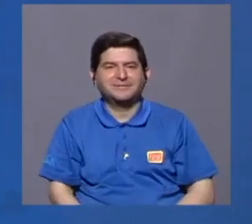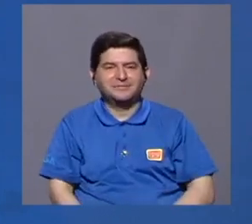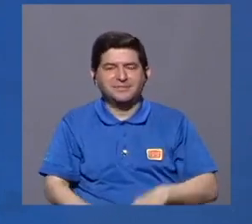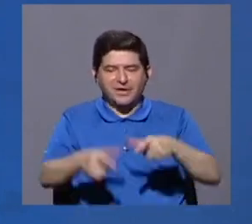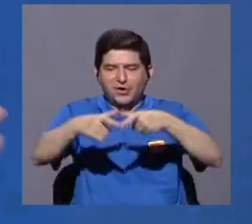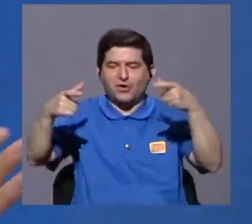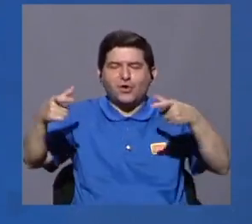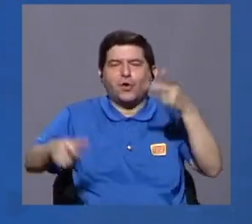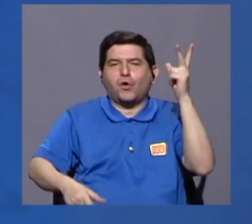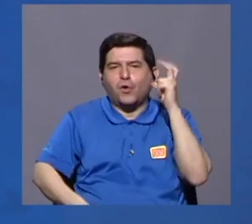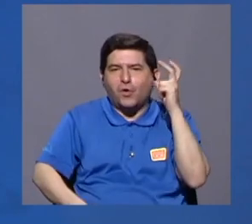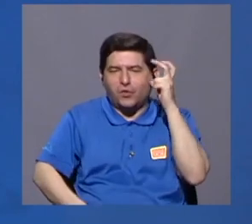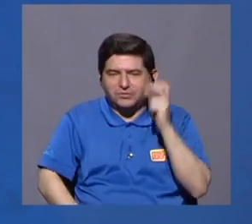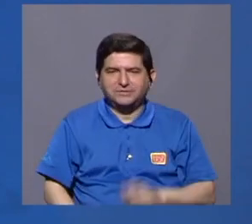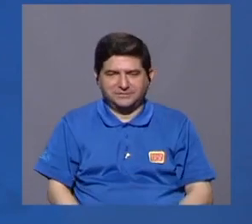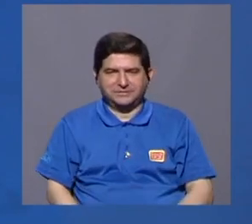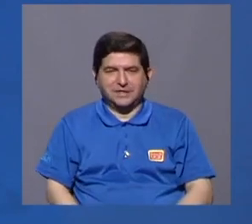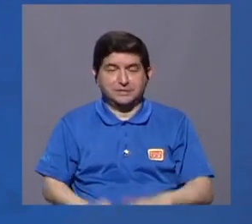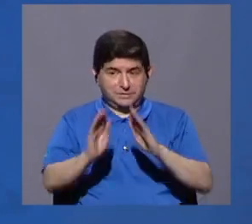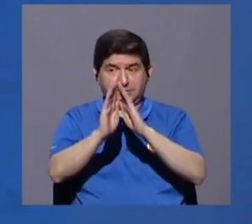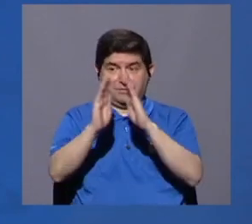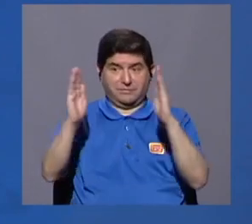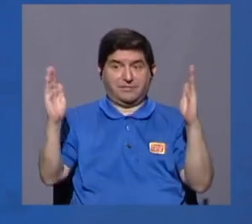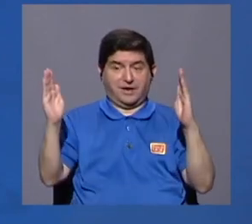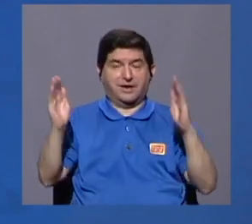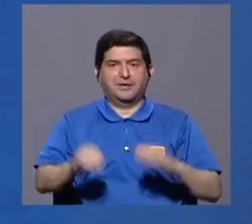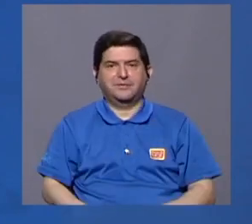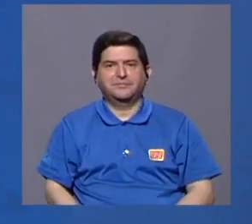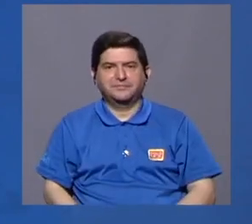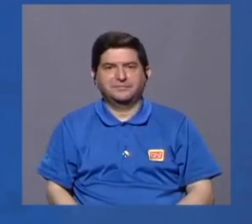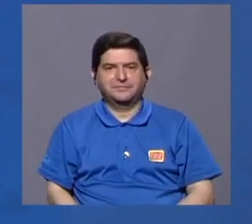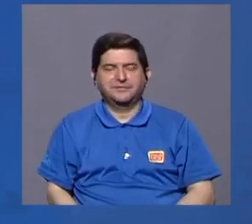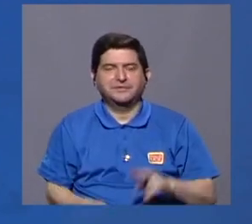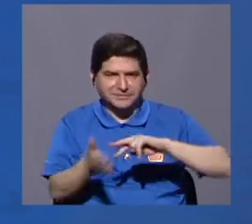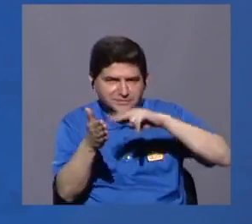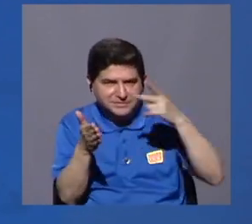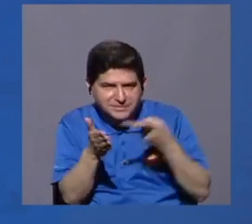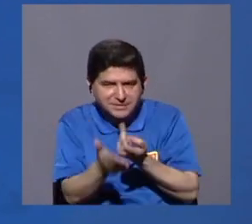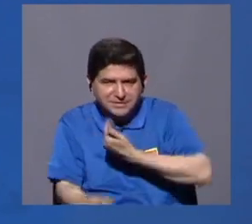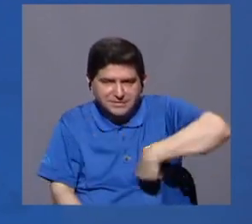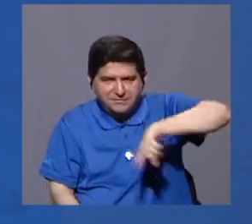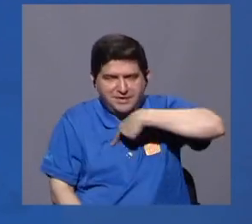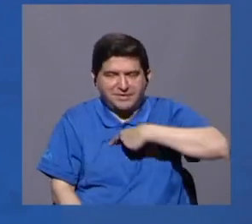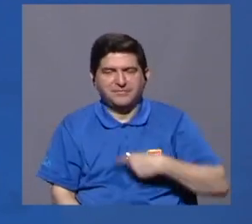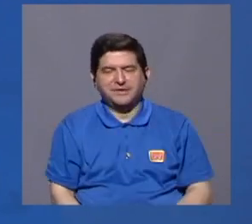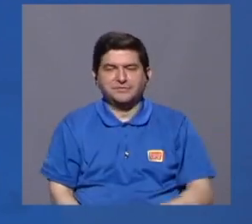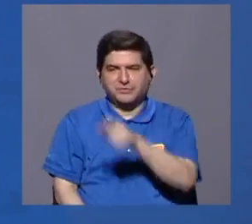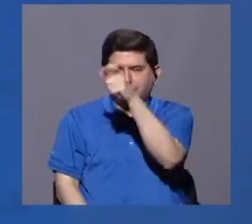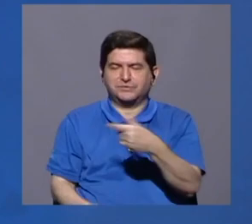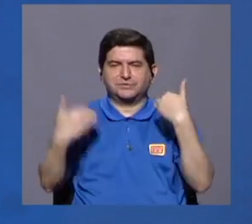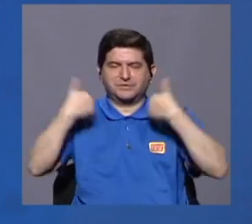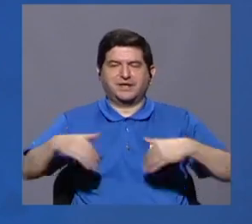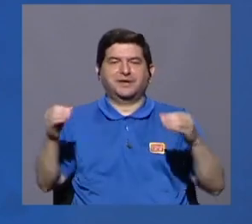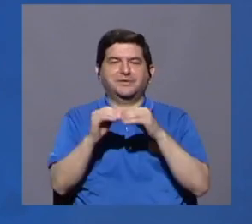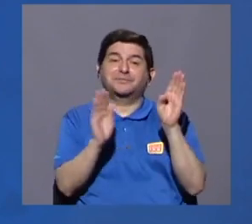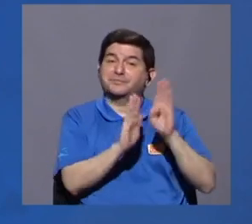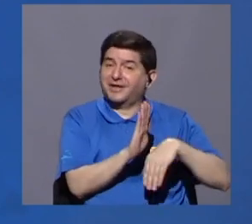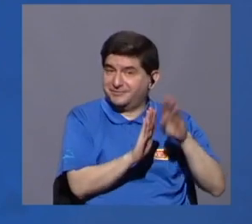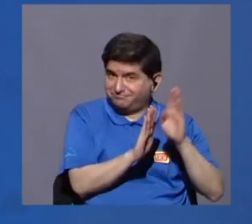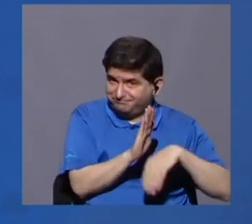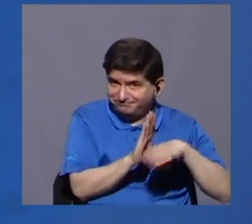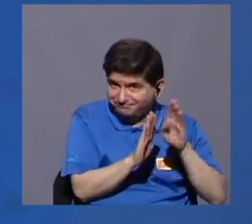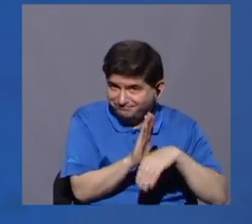gran ancho de banda entonces es una gran ventaja puesto que es para nosotros los seres humanos es muchísimo más barato